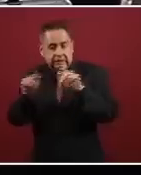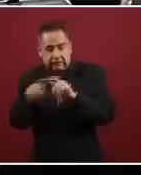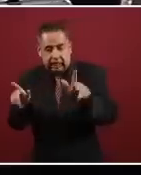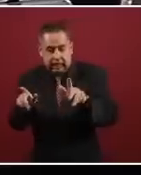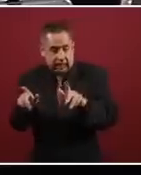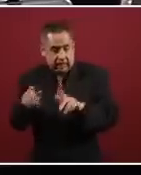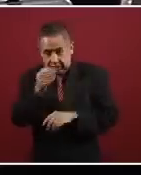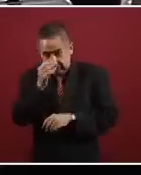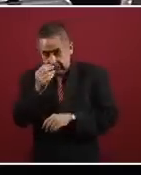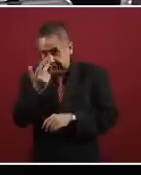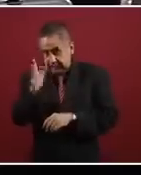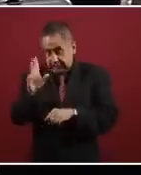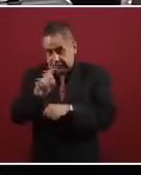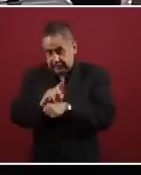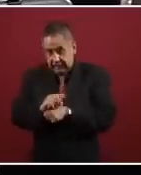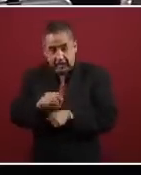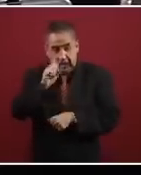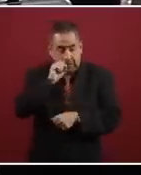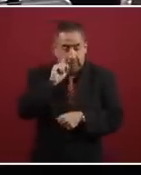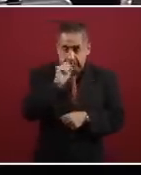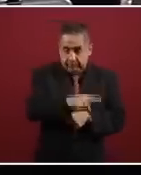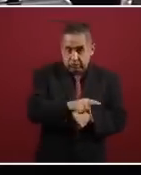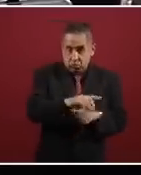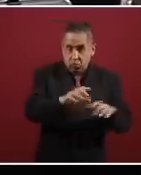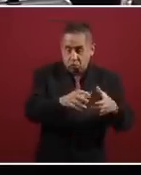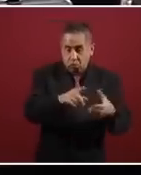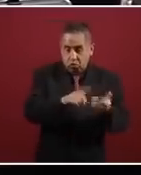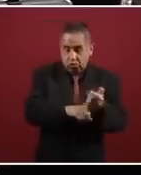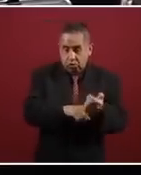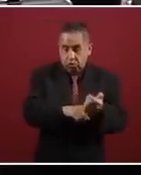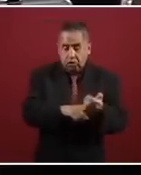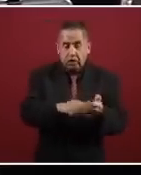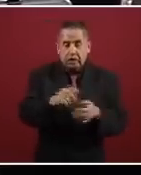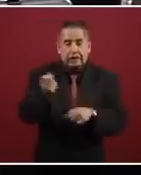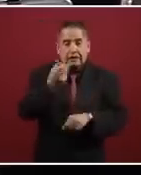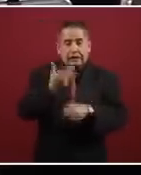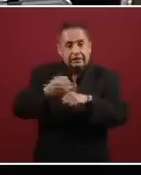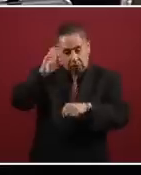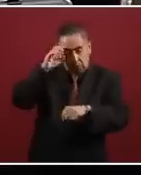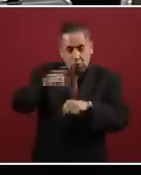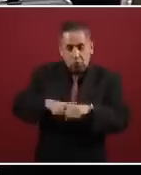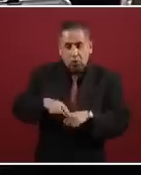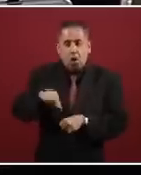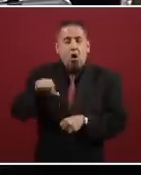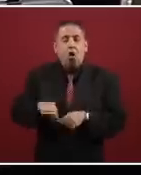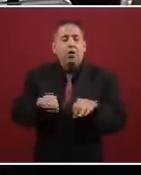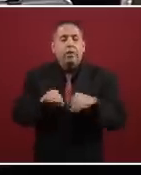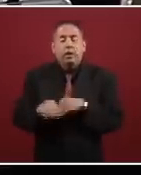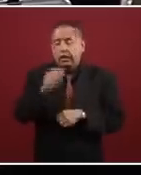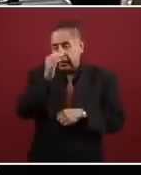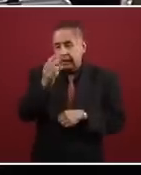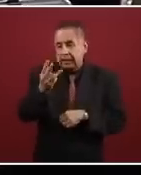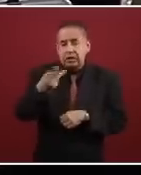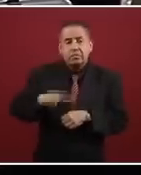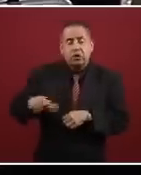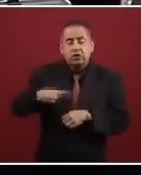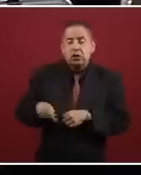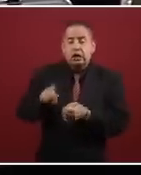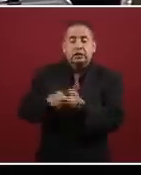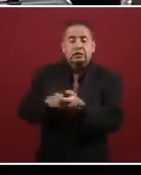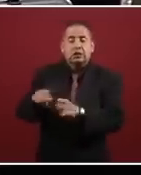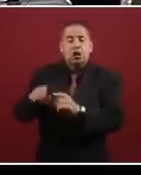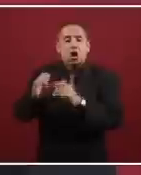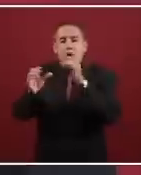la información proporcionada por la Secretaría de Cultura, hoy solo laboran 3 personas de